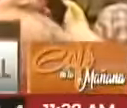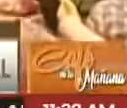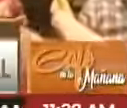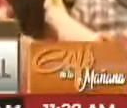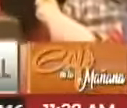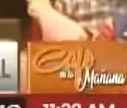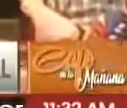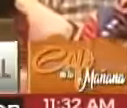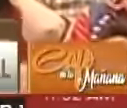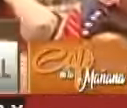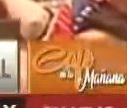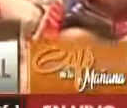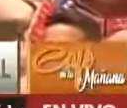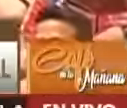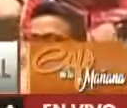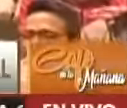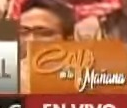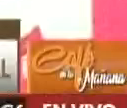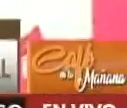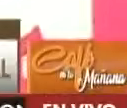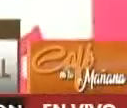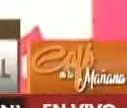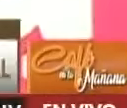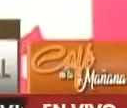¿Cómo están ustedes? Siéntese, por favor.